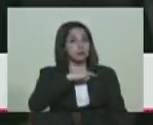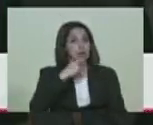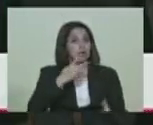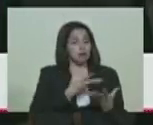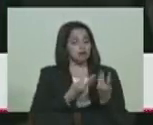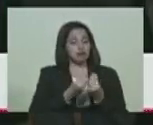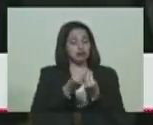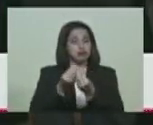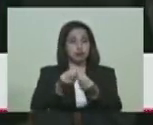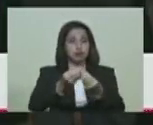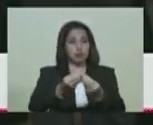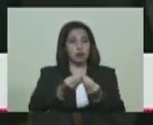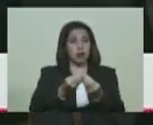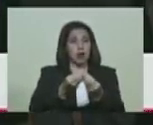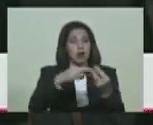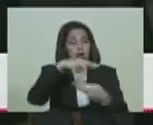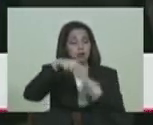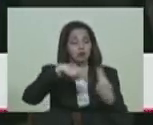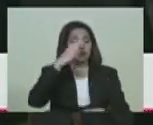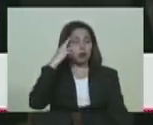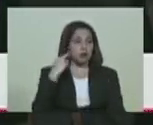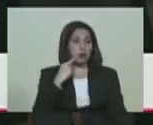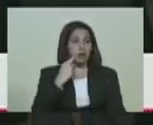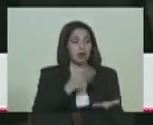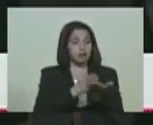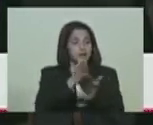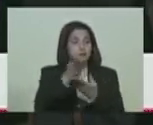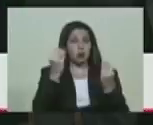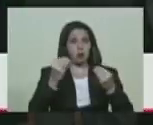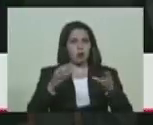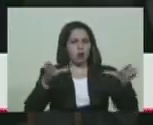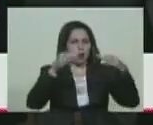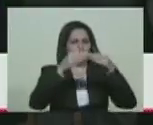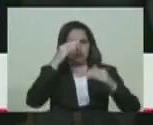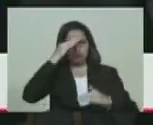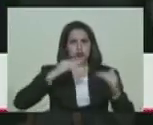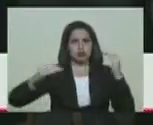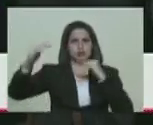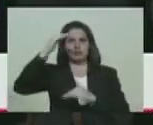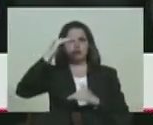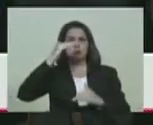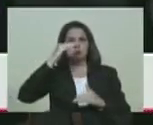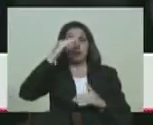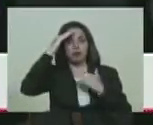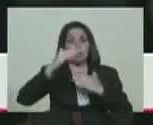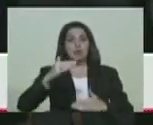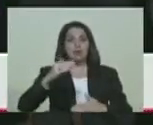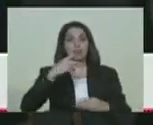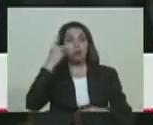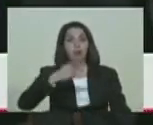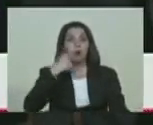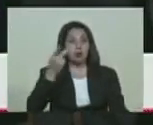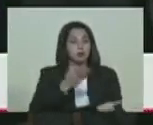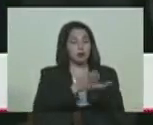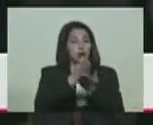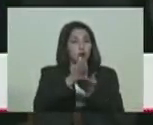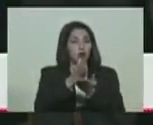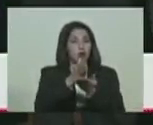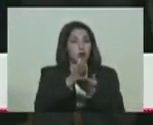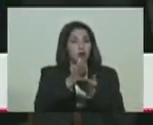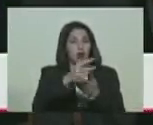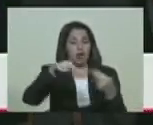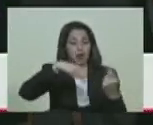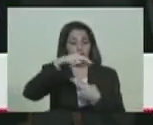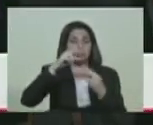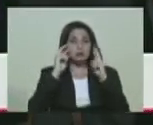la revolución bolivariana, el Estado Mayor, el alto mando político-militar, que conducimos la revolución con